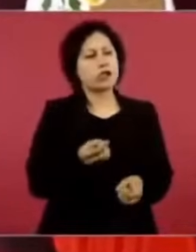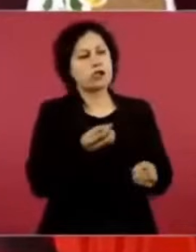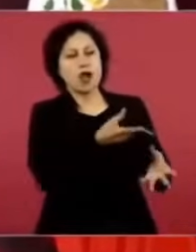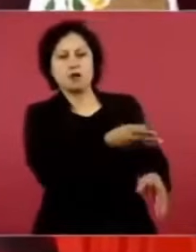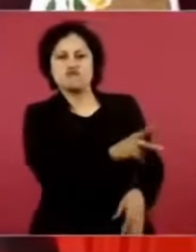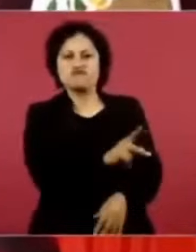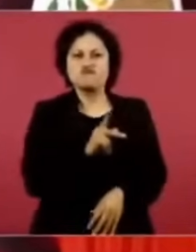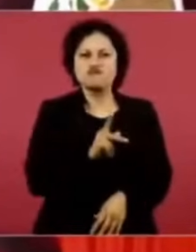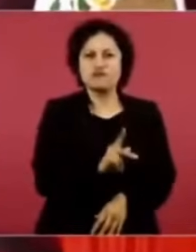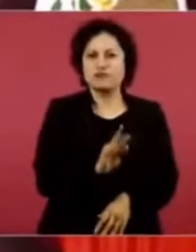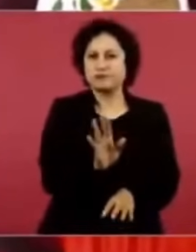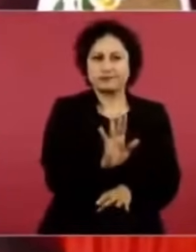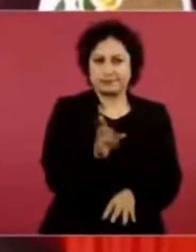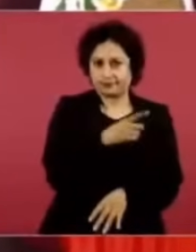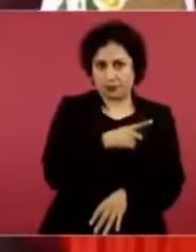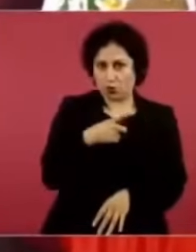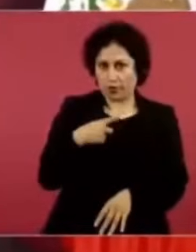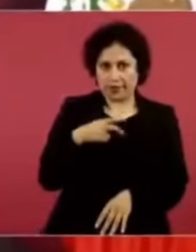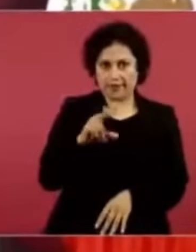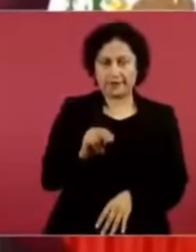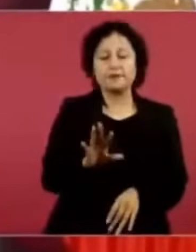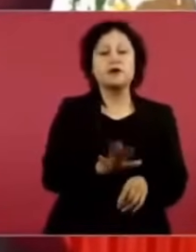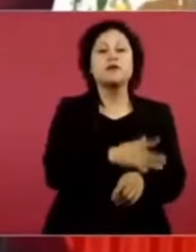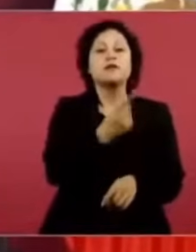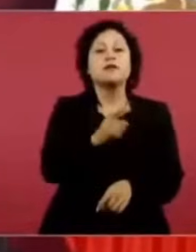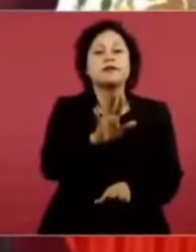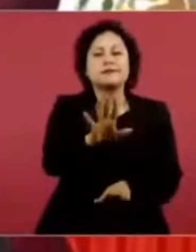Nos perjudicó mucho